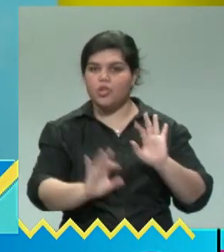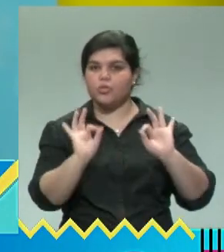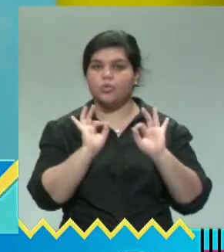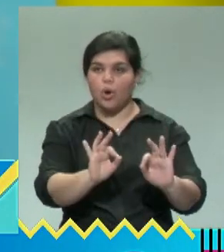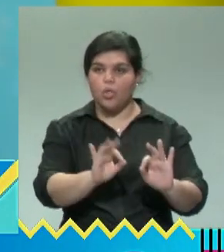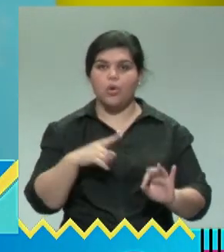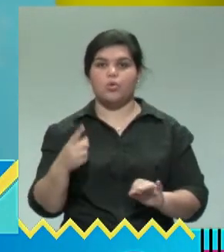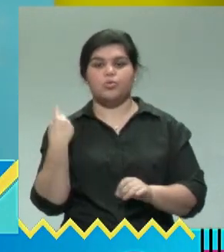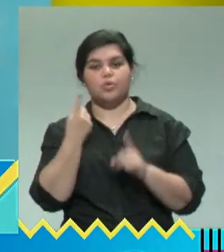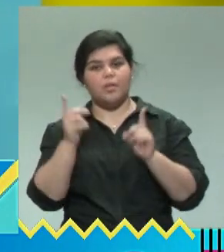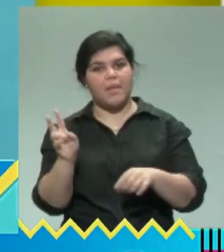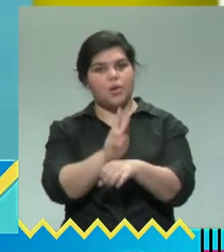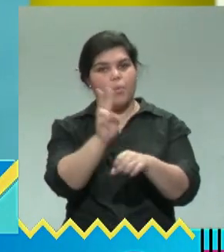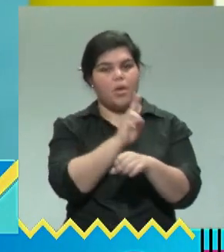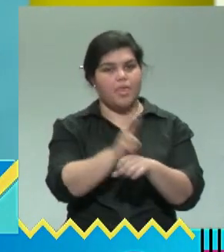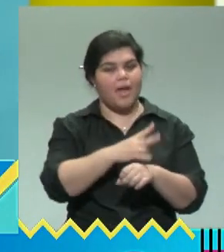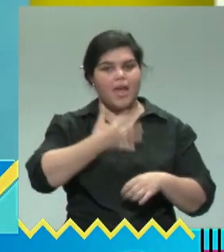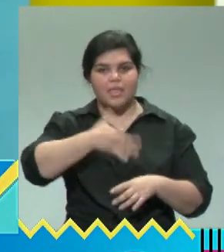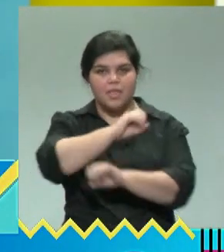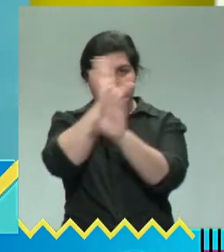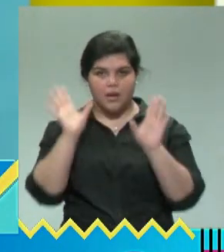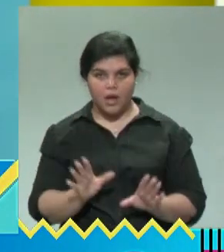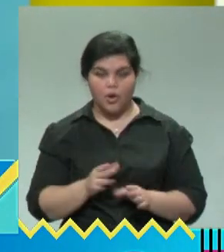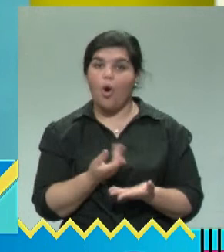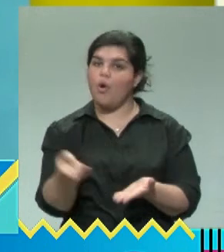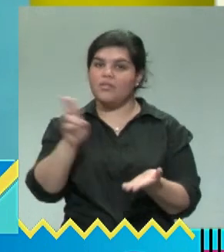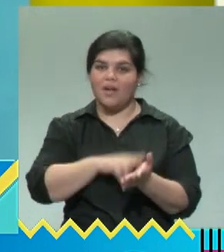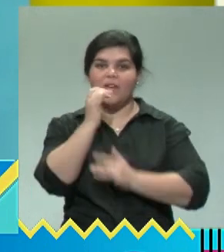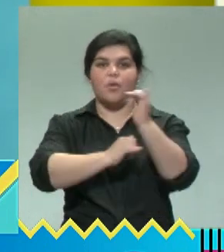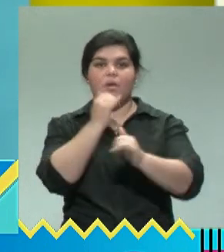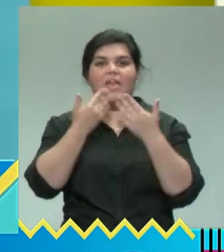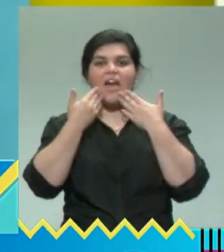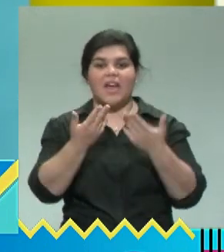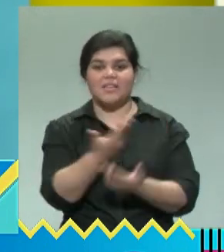hacerlo cuidándolo de manera muy consciente. Así que nuevamente agradecer a